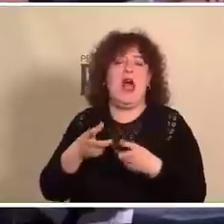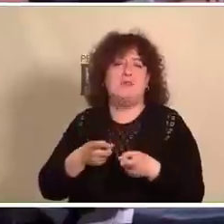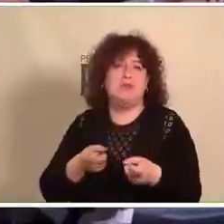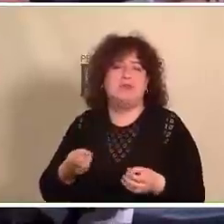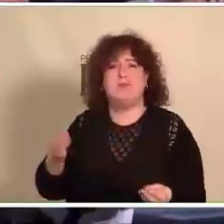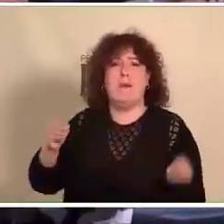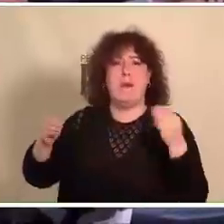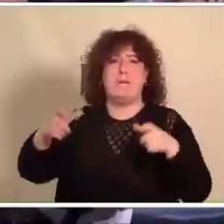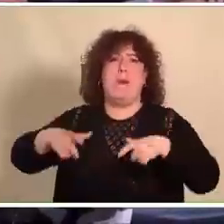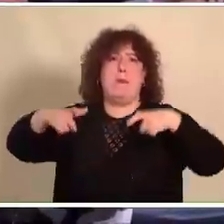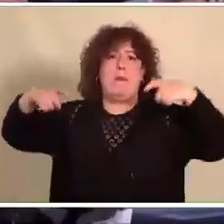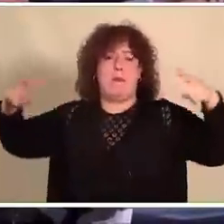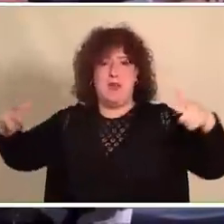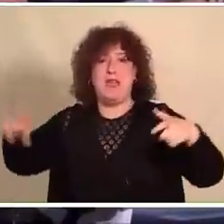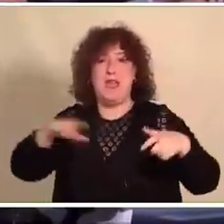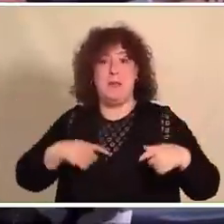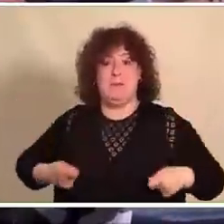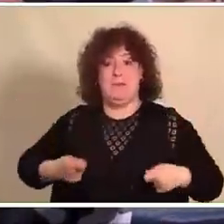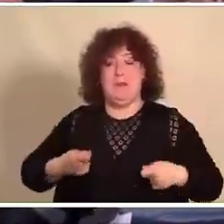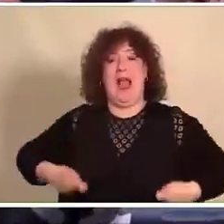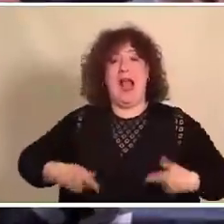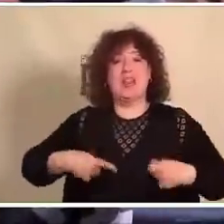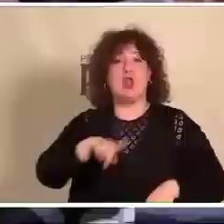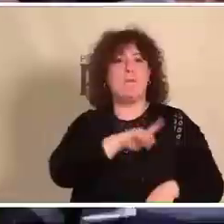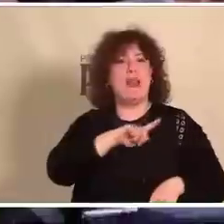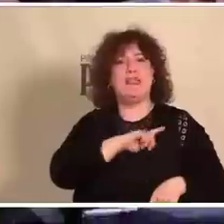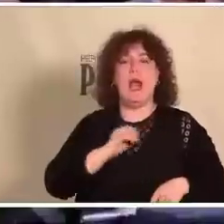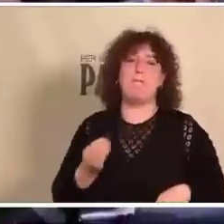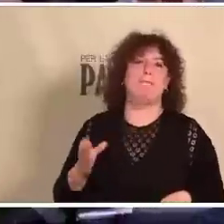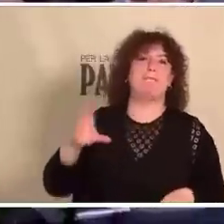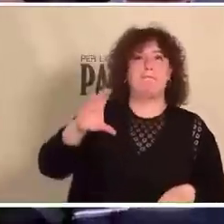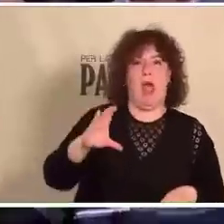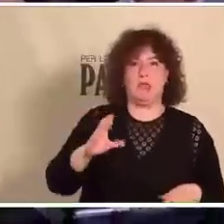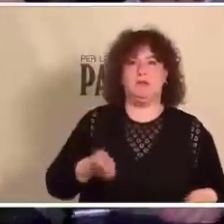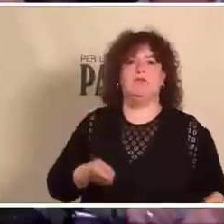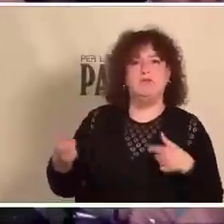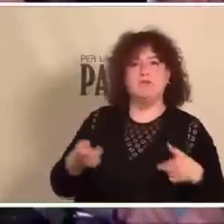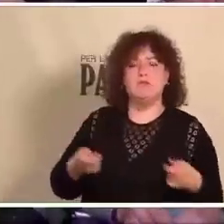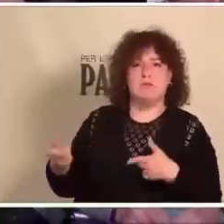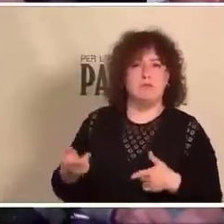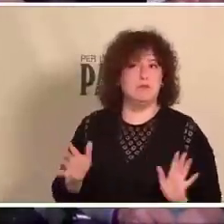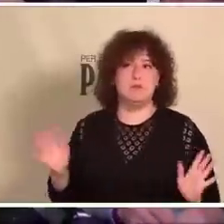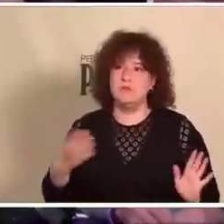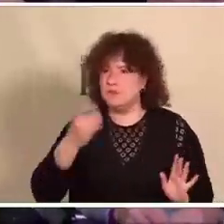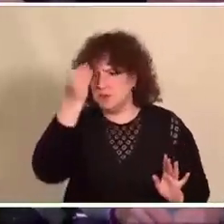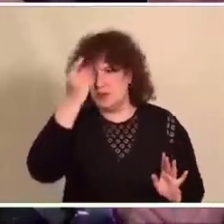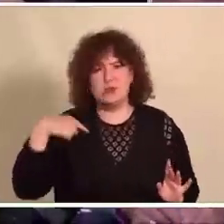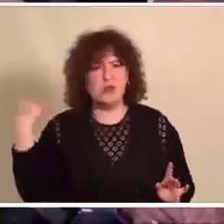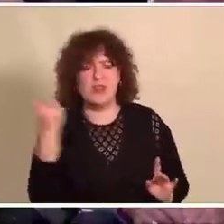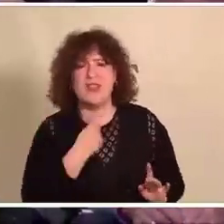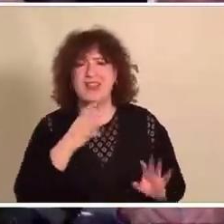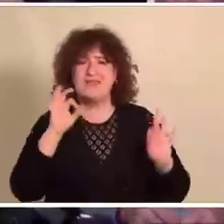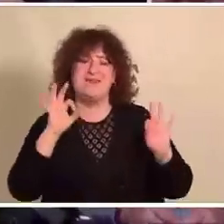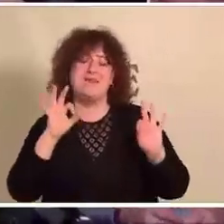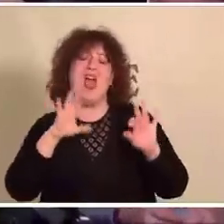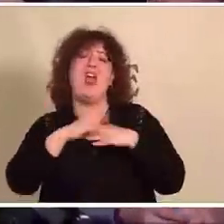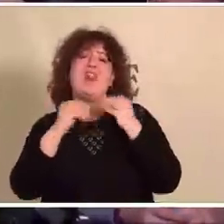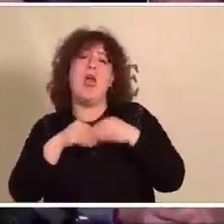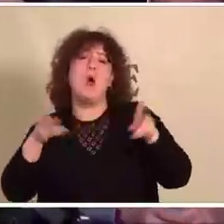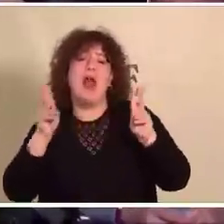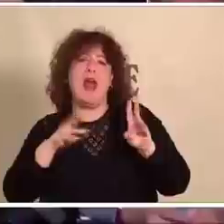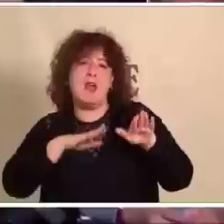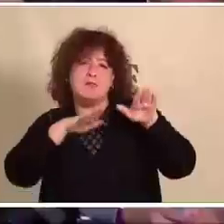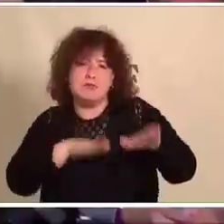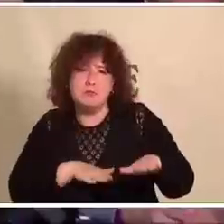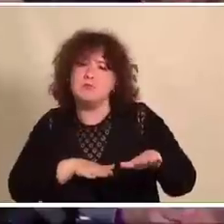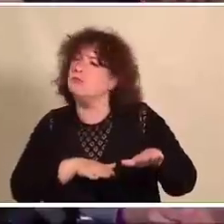militar creo que es la obligación de todos los demócratas de todas las demócratas decir alto y claro que esto no